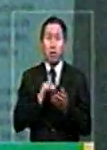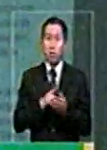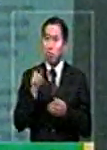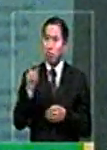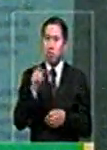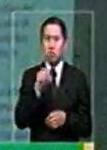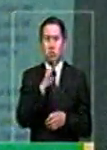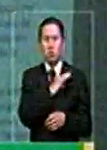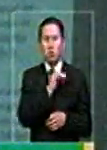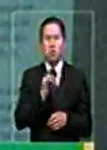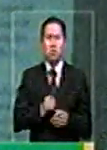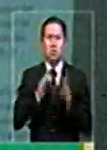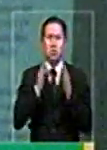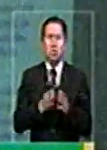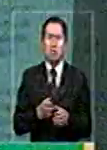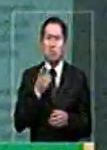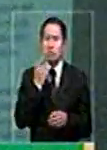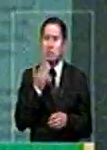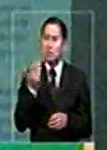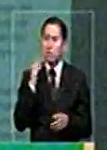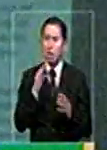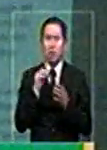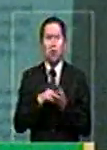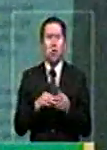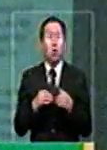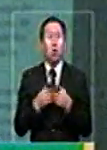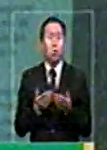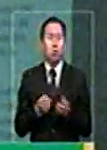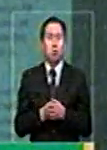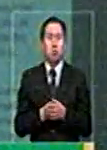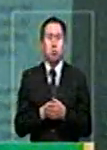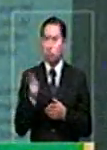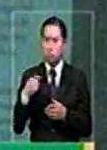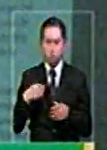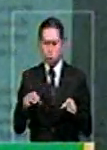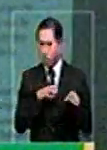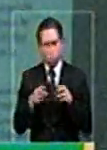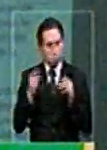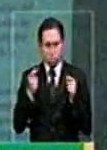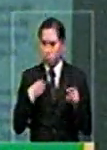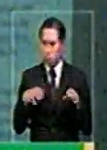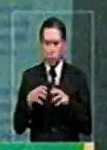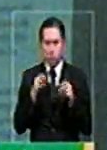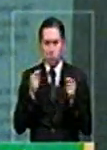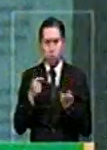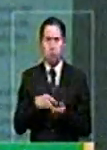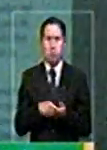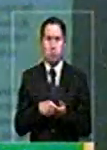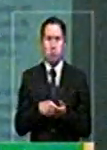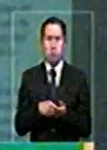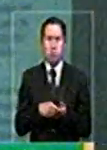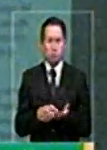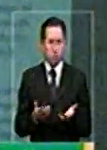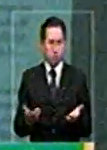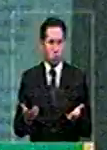Fabián Siñani en estos últimos días? Que se actuó inmediatamente.